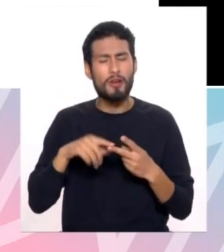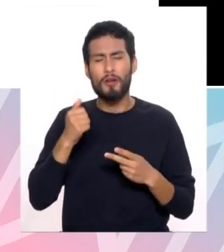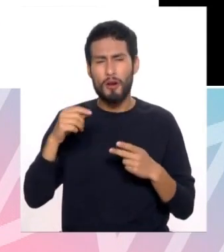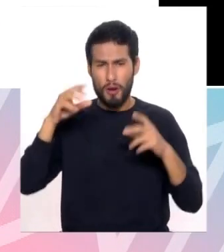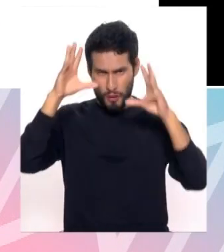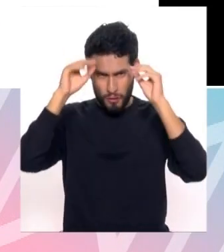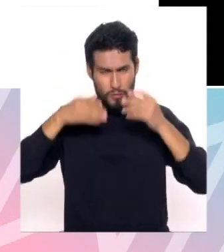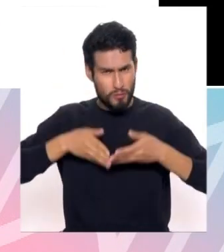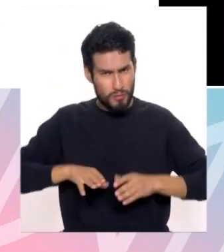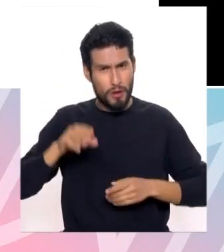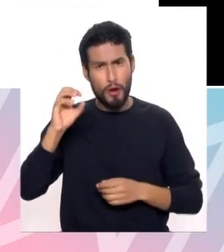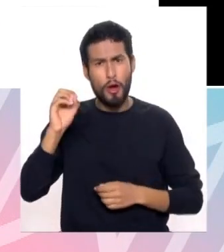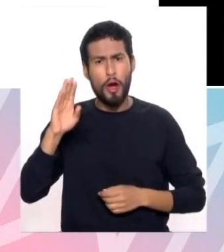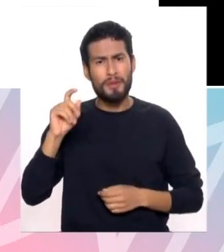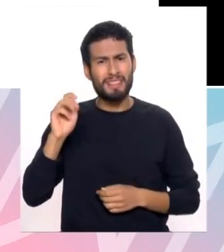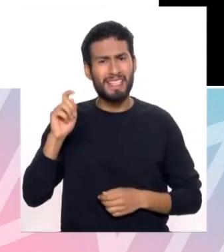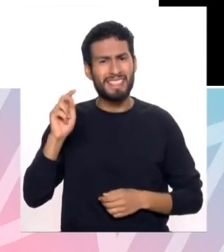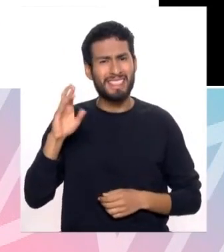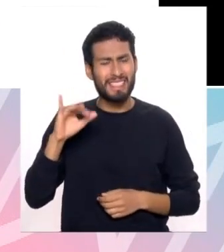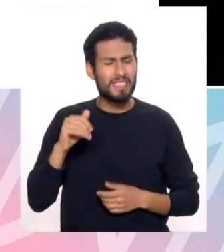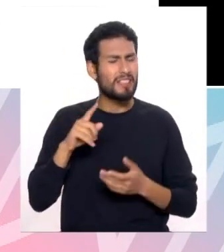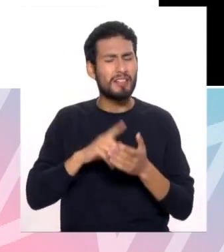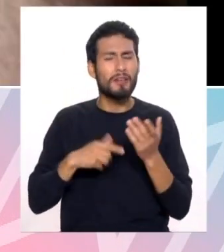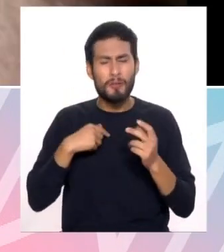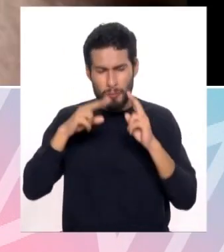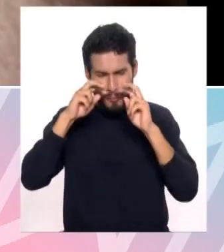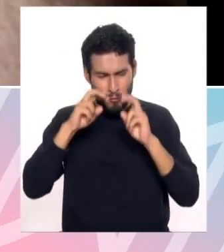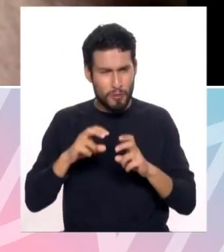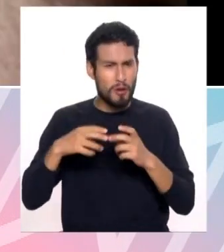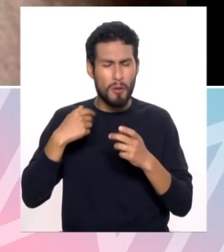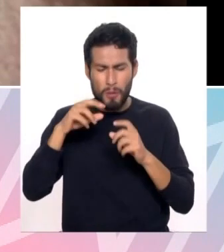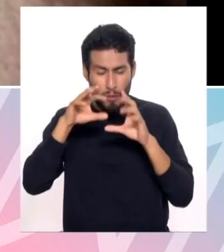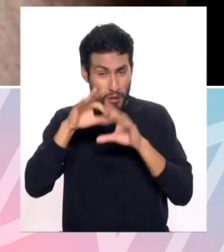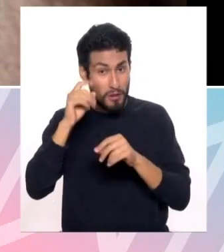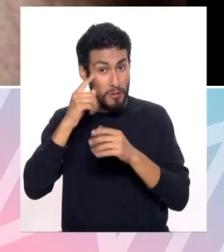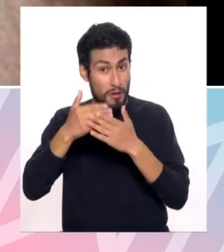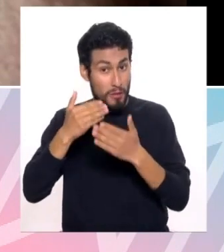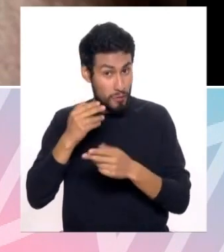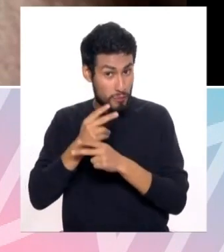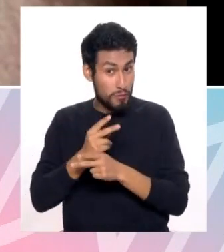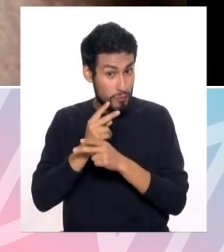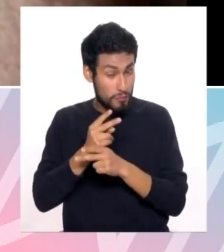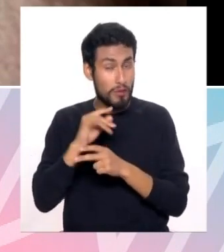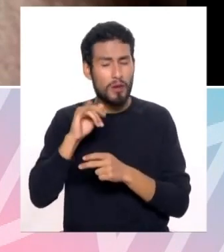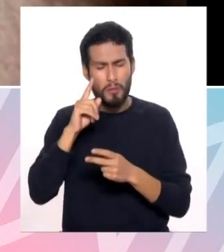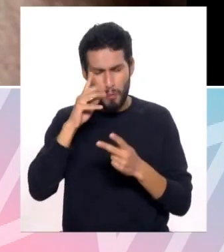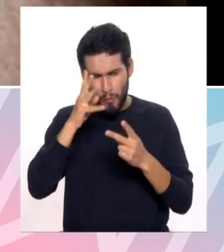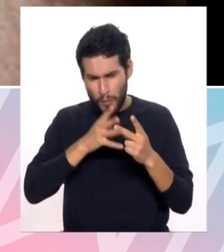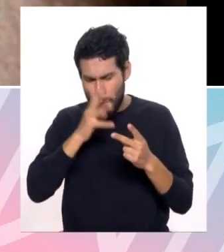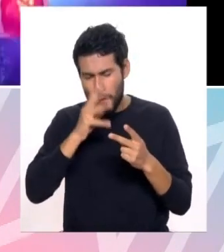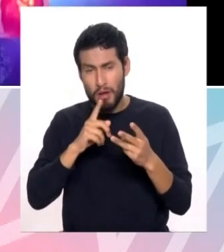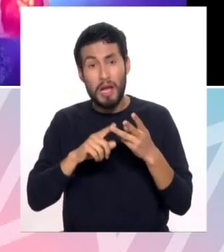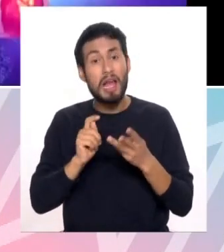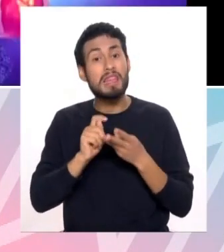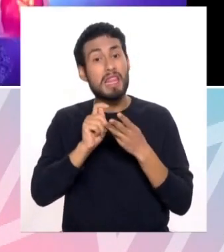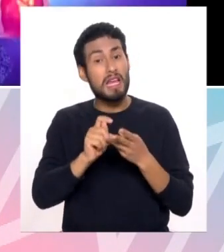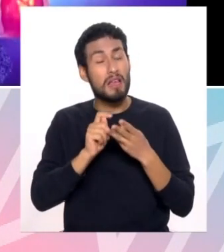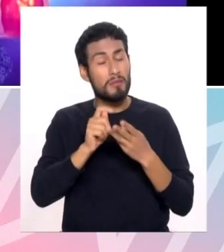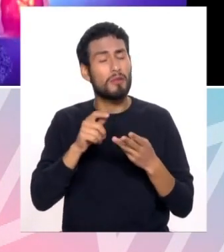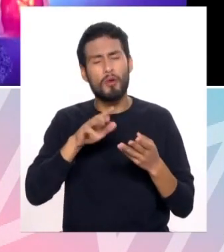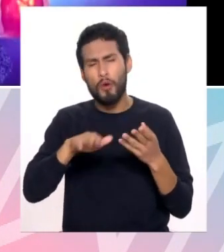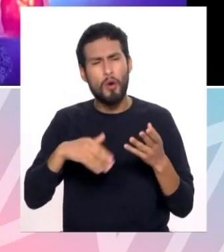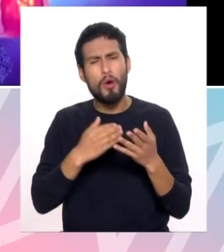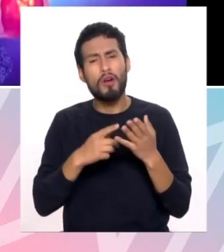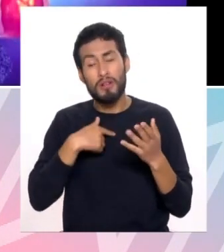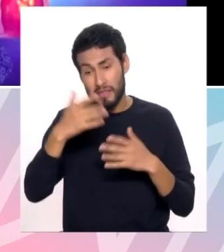En ellos se brindan todas las etapas de diagnóstico, bueno, la parte preventiva primero, luego el diagnóstico, tratamiento de todo lo que